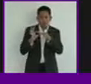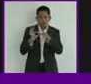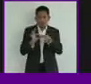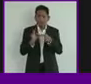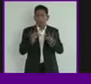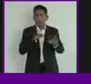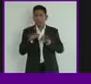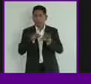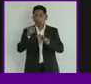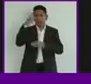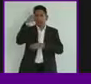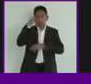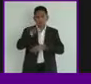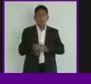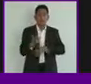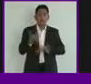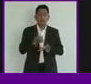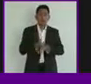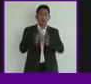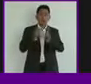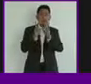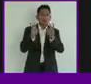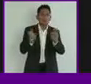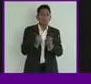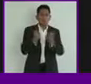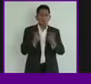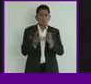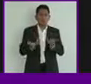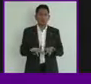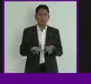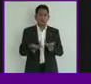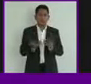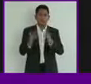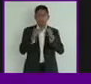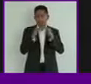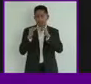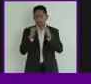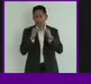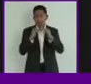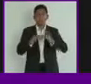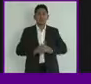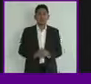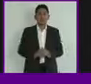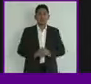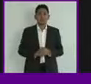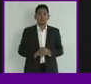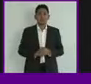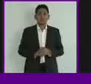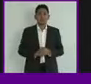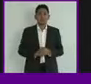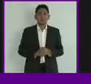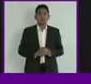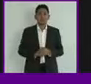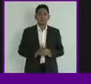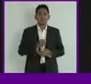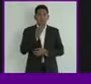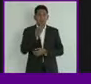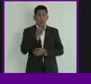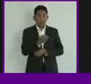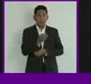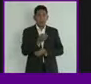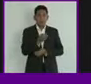sociedad democrática es la educación crítica y consciente, que en ese sentido encausa una vida democrática, pero